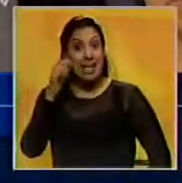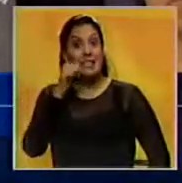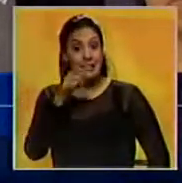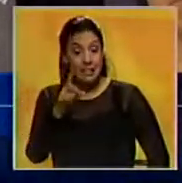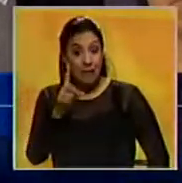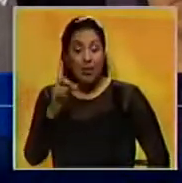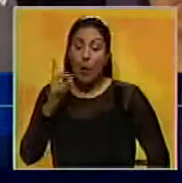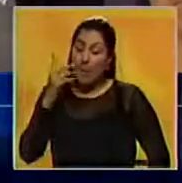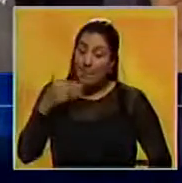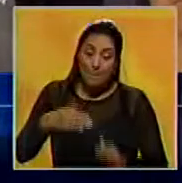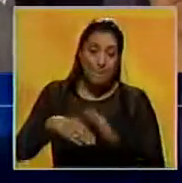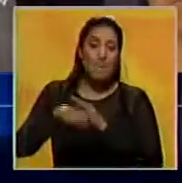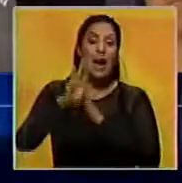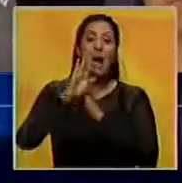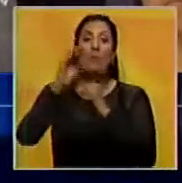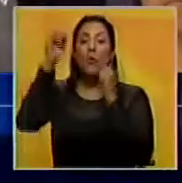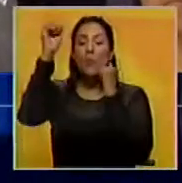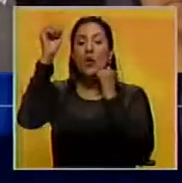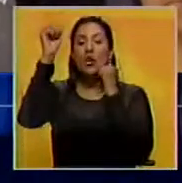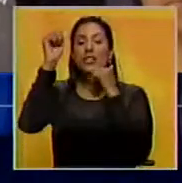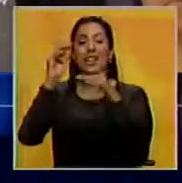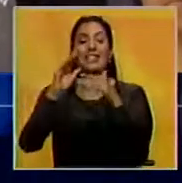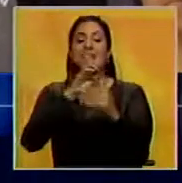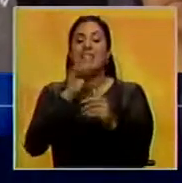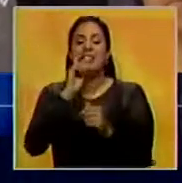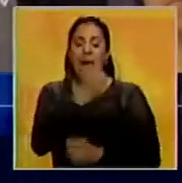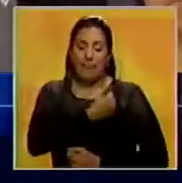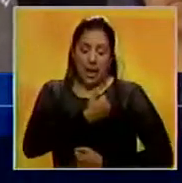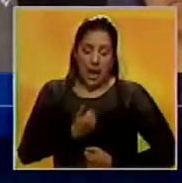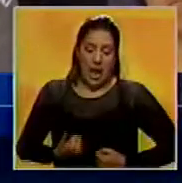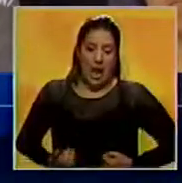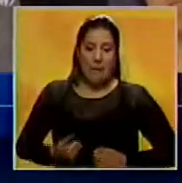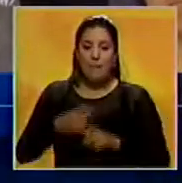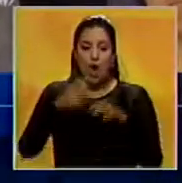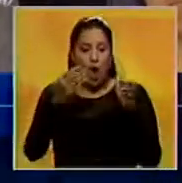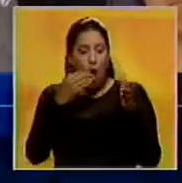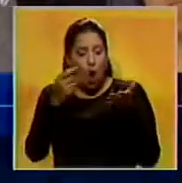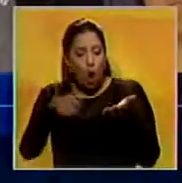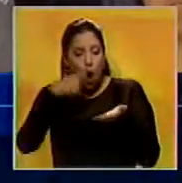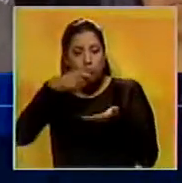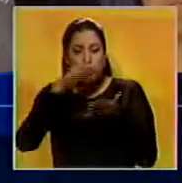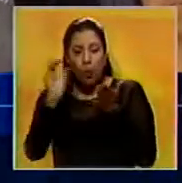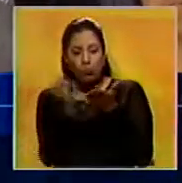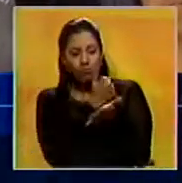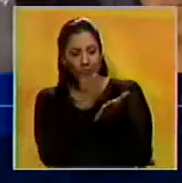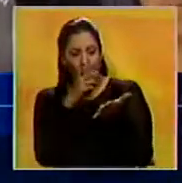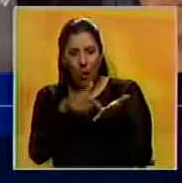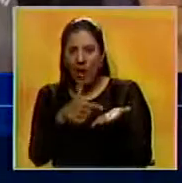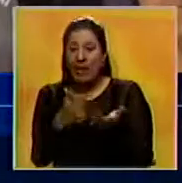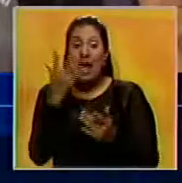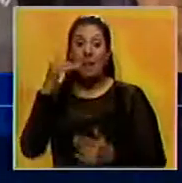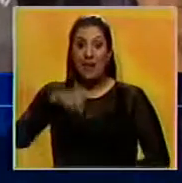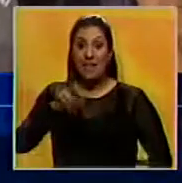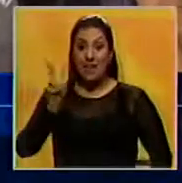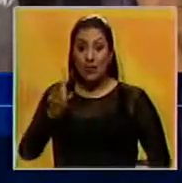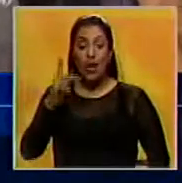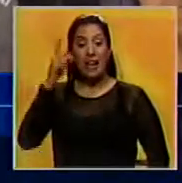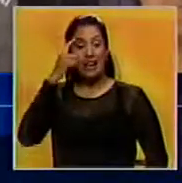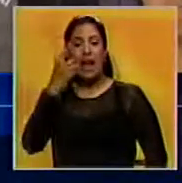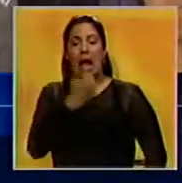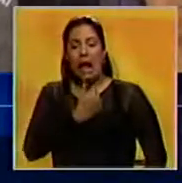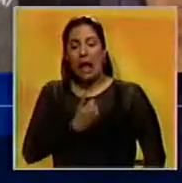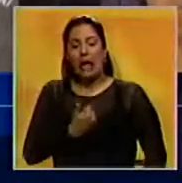el día sábado salgamos en la protesta del hambre y de las ollas vacías, porque en Venezuela si algo hay cada día más